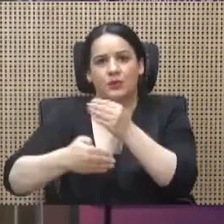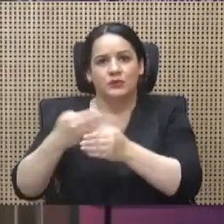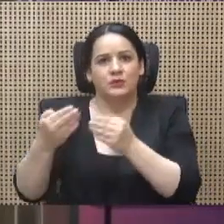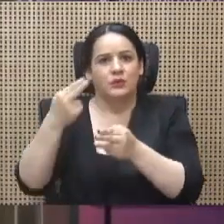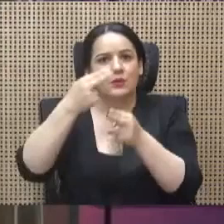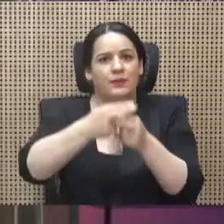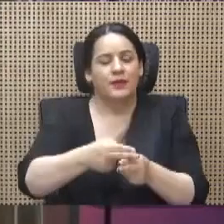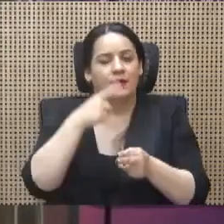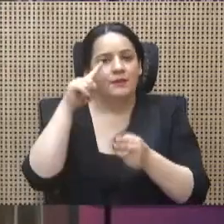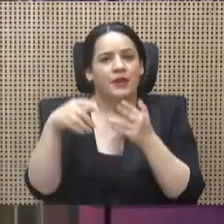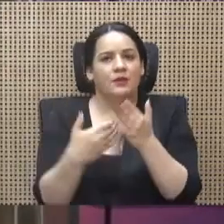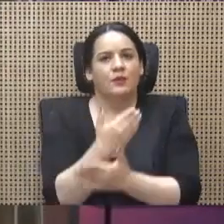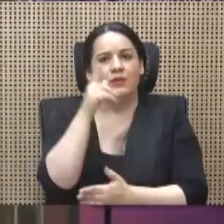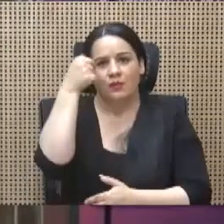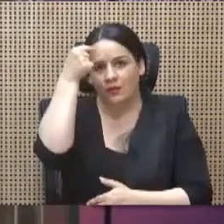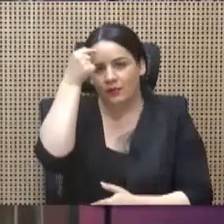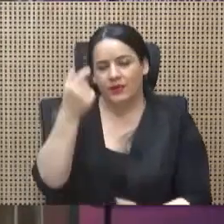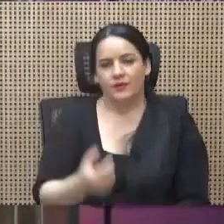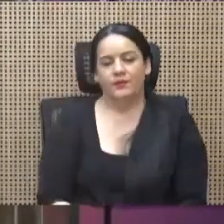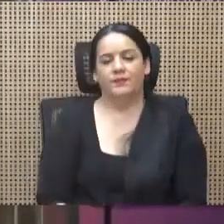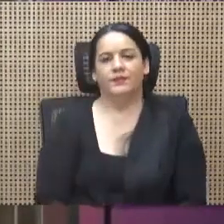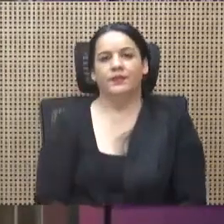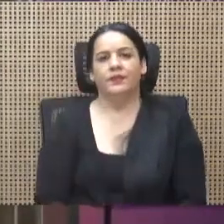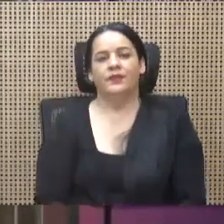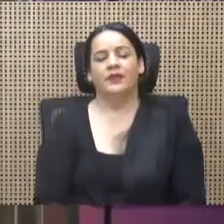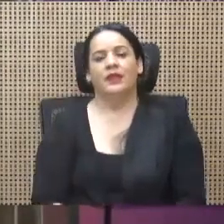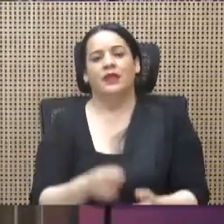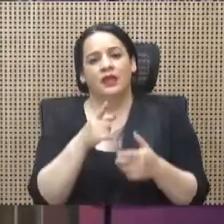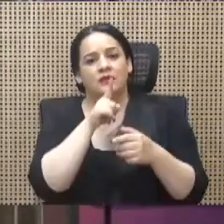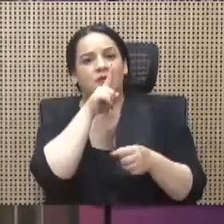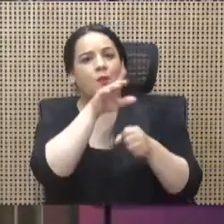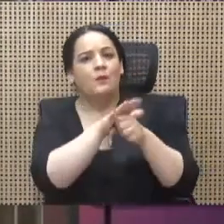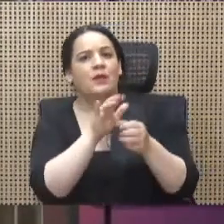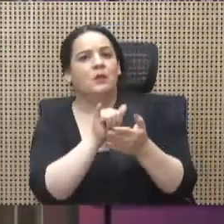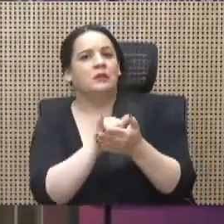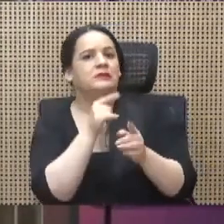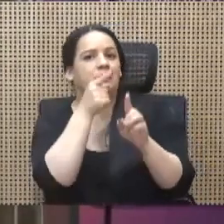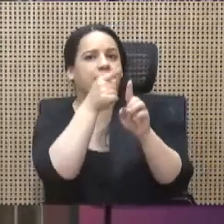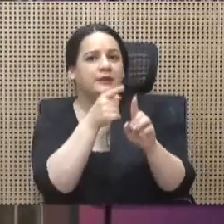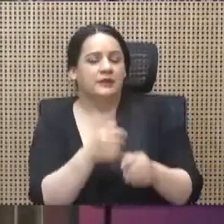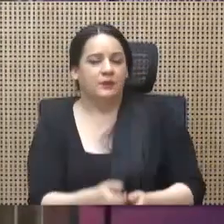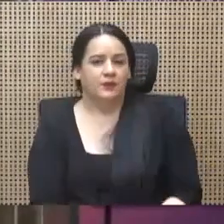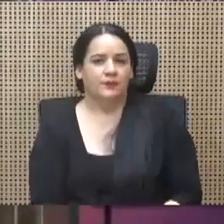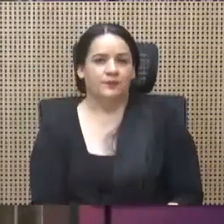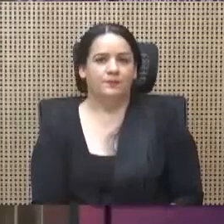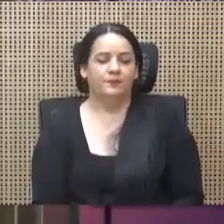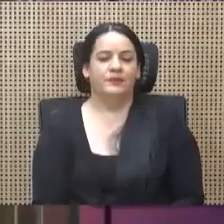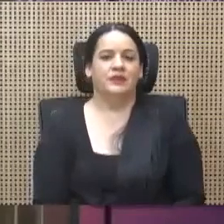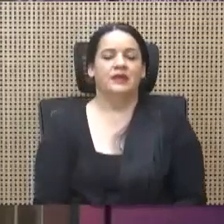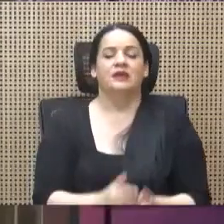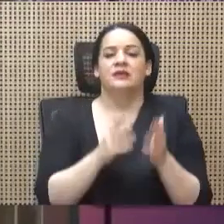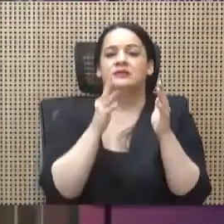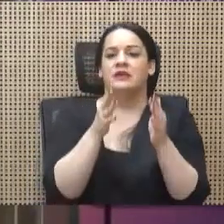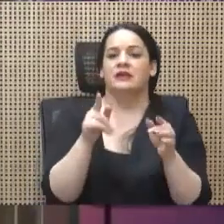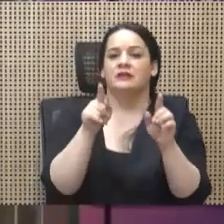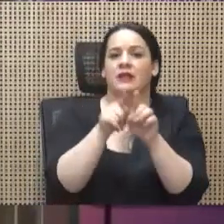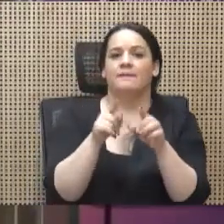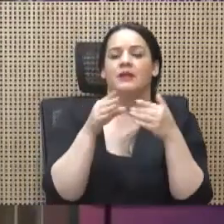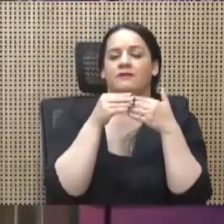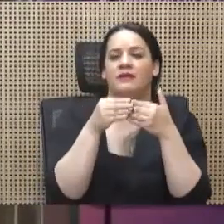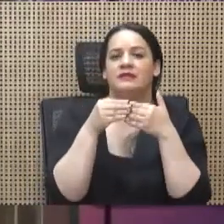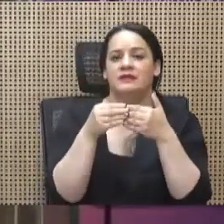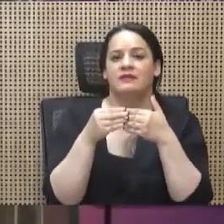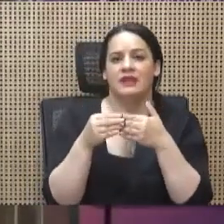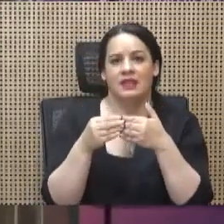para la nueva administración Entonces se cumple con ese objetivo Pero además se deja un espacio de flexibilidad